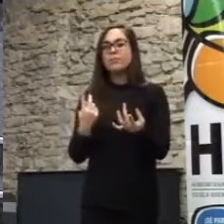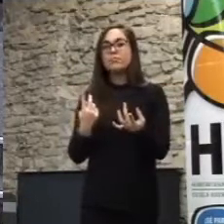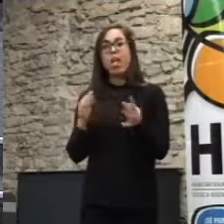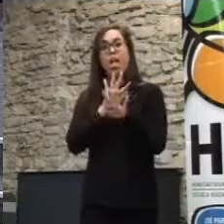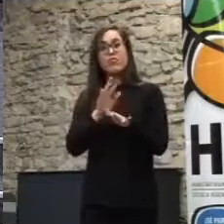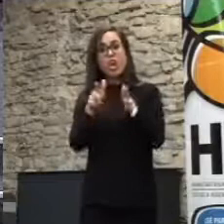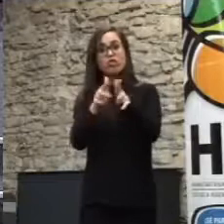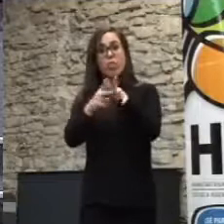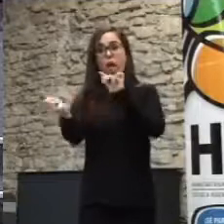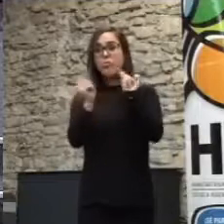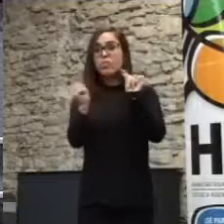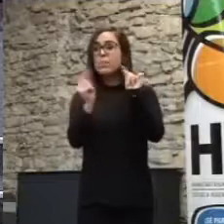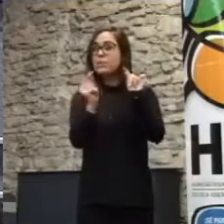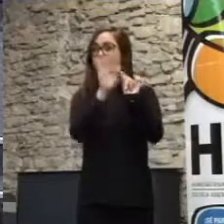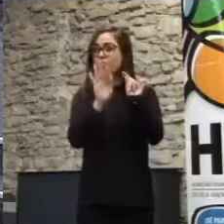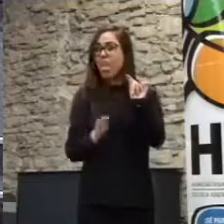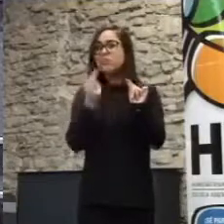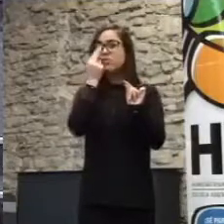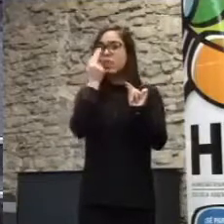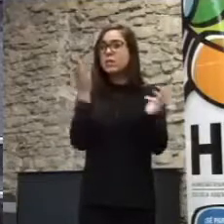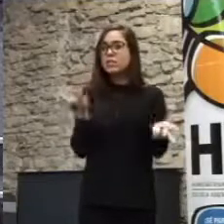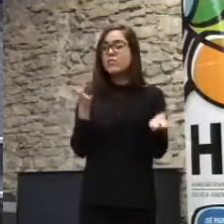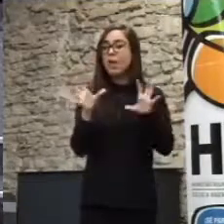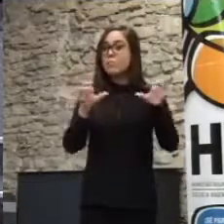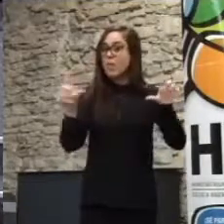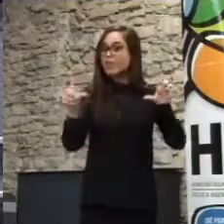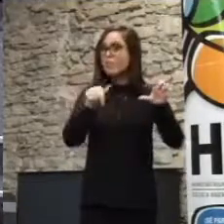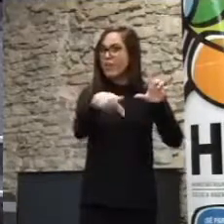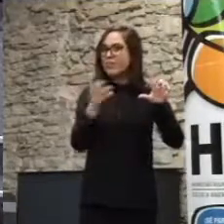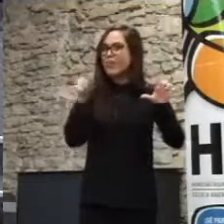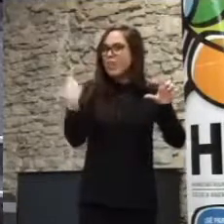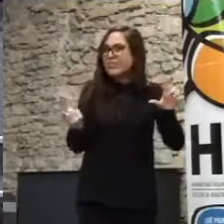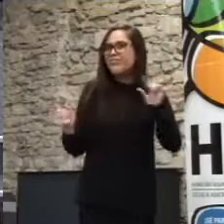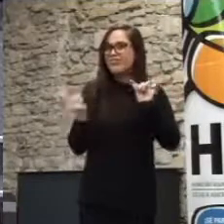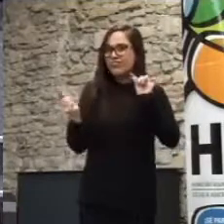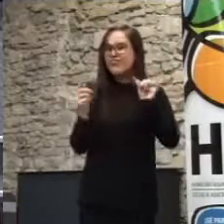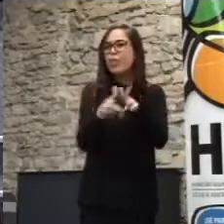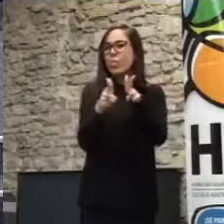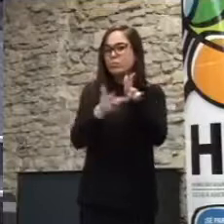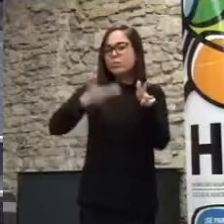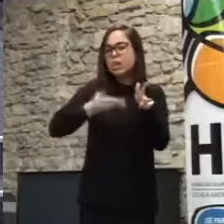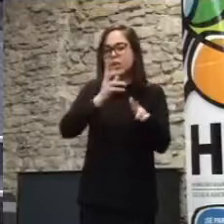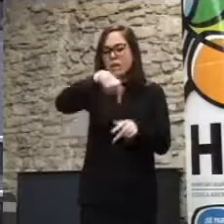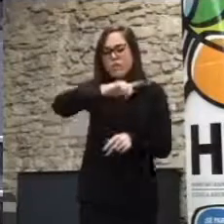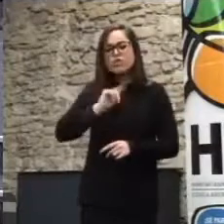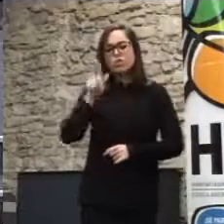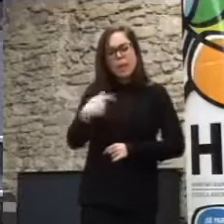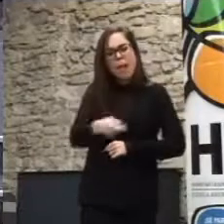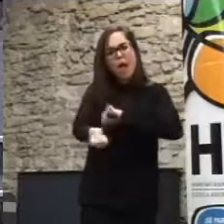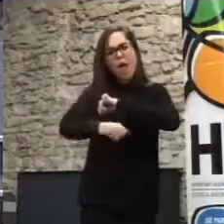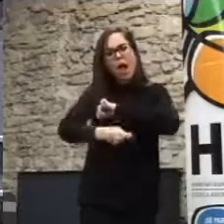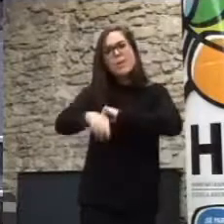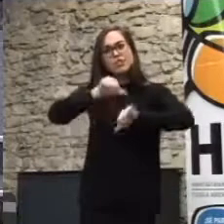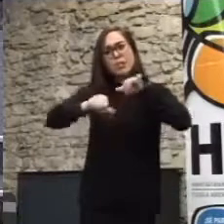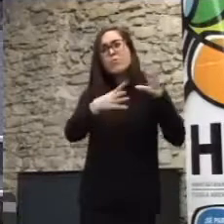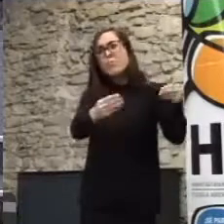que desde mi punto de vista es muy interesante y que debe estar presente en los medios, sino que en Vitoria y en Álava contamos con un tejido social y asociativo que tenemos que